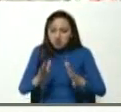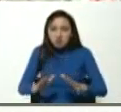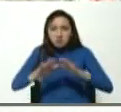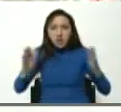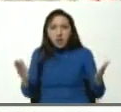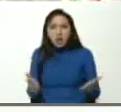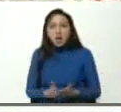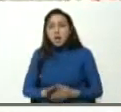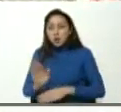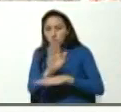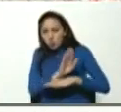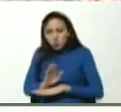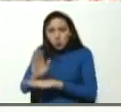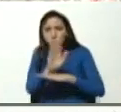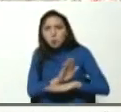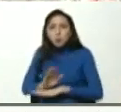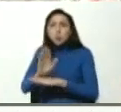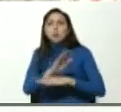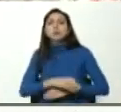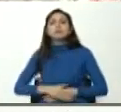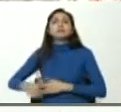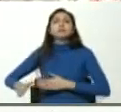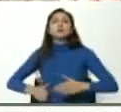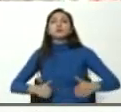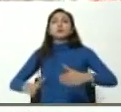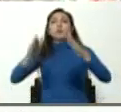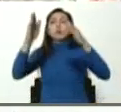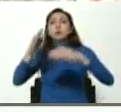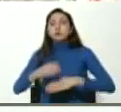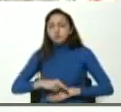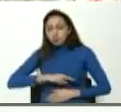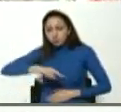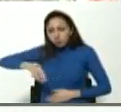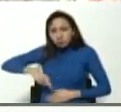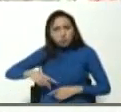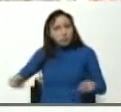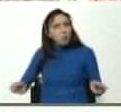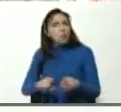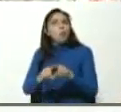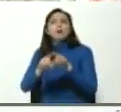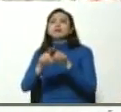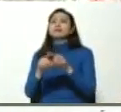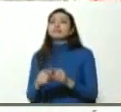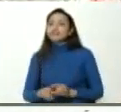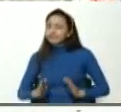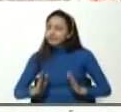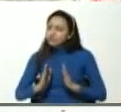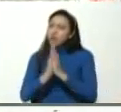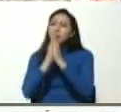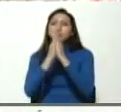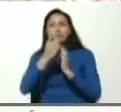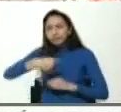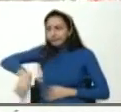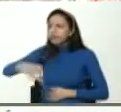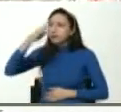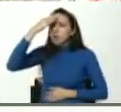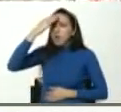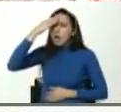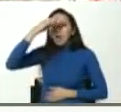y nos protege el camino de nosotros un camino sagrado hermanos militares